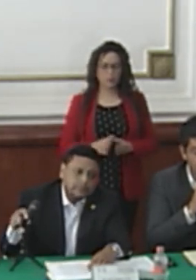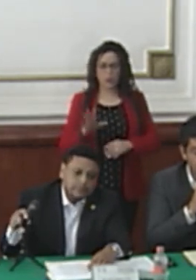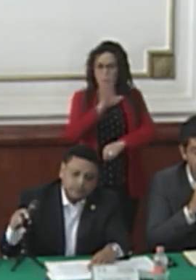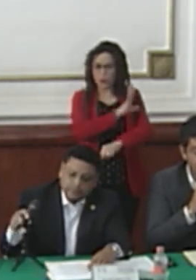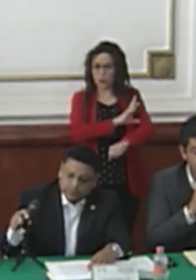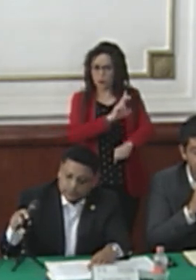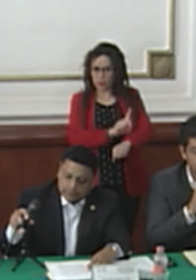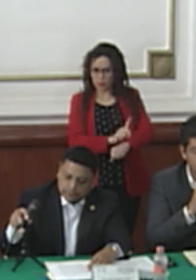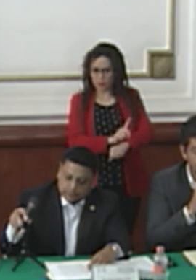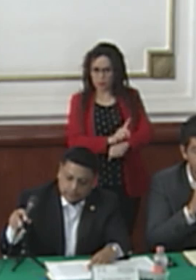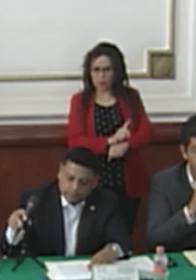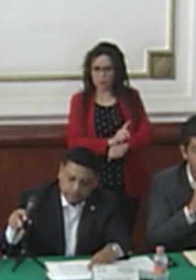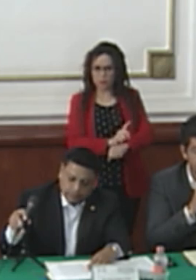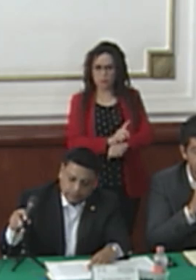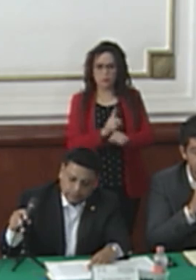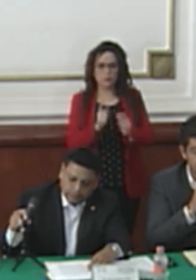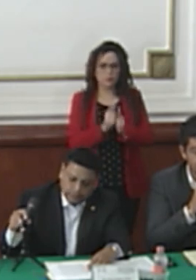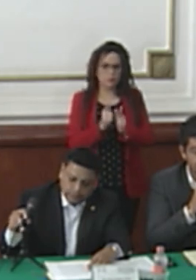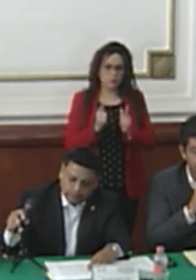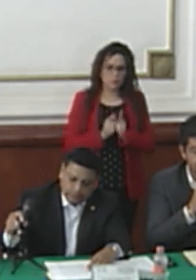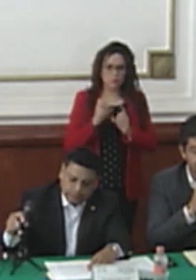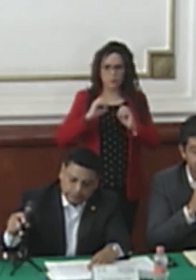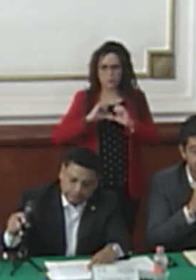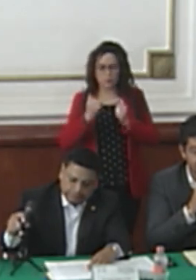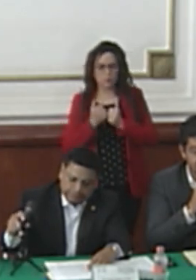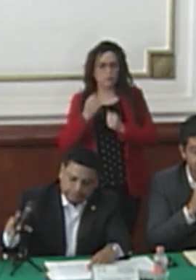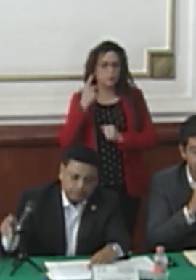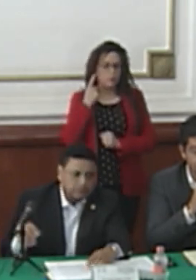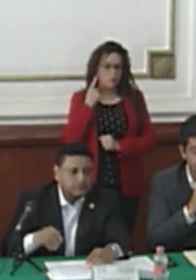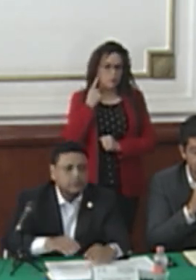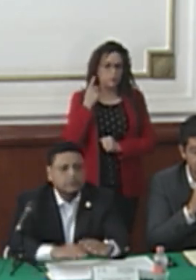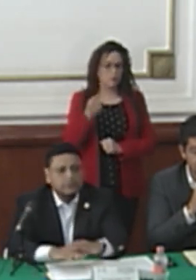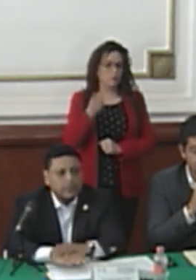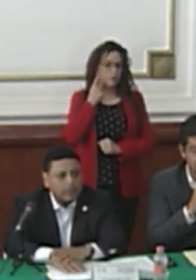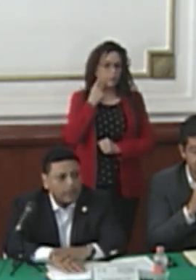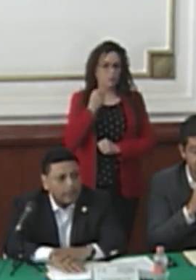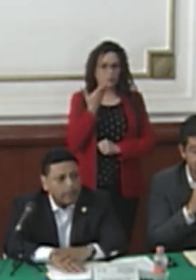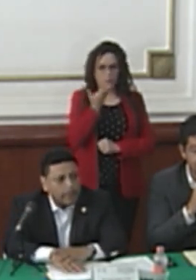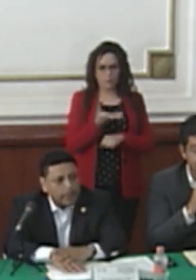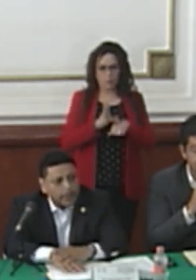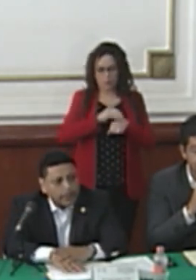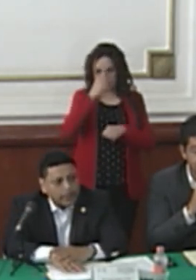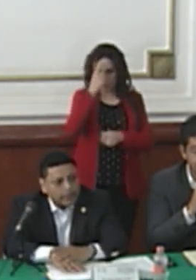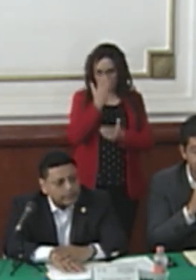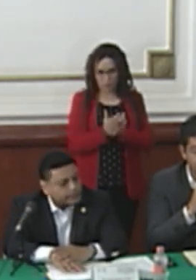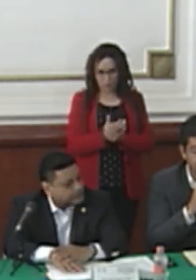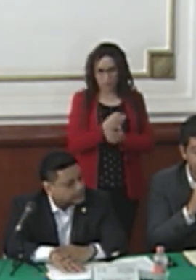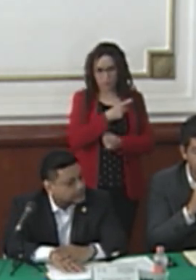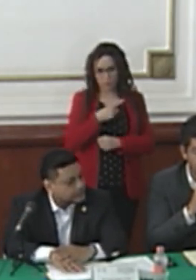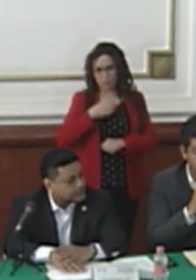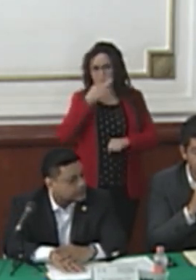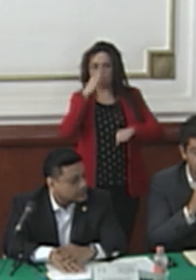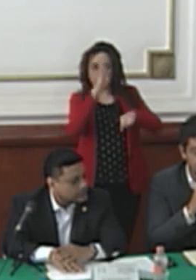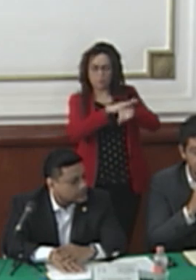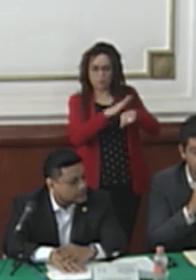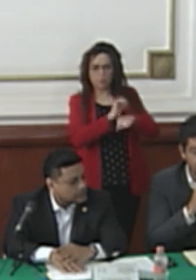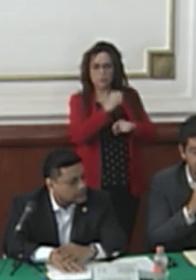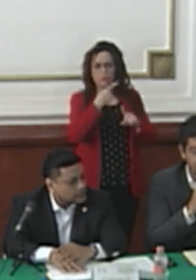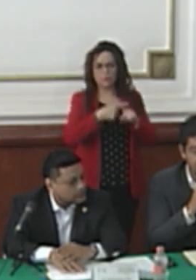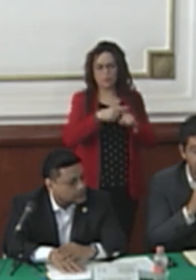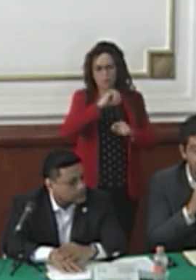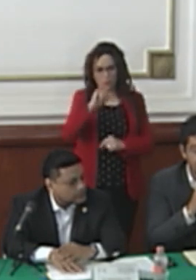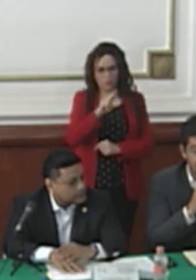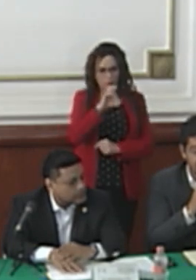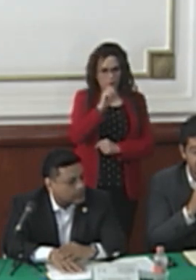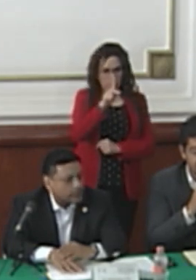o coordinadora del grupo o asociación parlamentaria del legislador que solicitó licencia deberá informar a la Junta de Coordinación